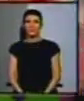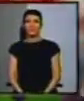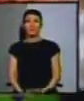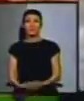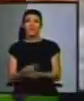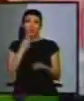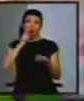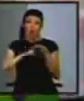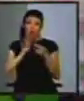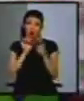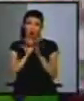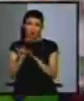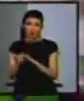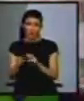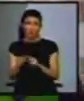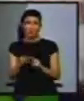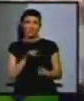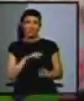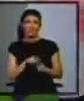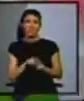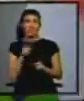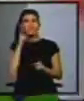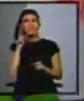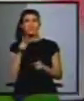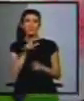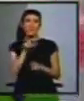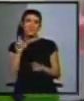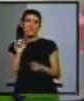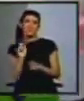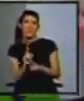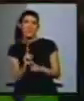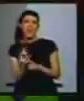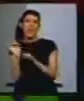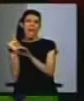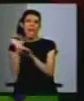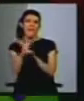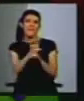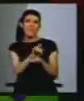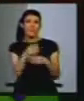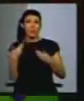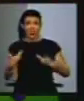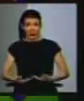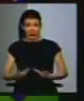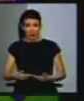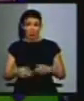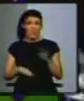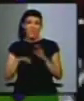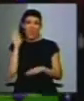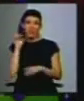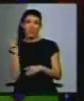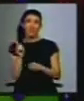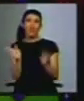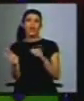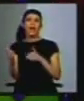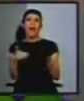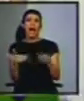Correos de Chile proyecta para diciembre casi 700.000 envíos, pero ahora la gran mayoría corresponde a regalos online. Son las